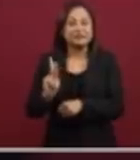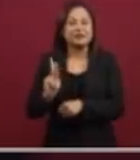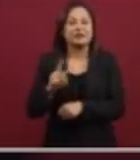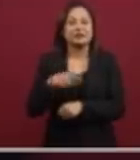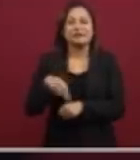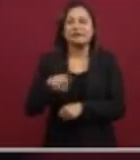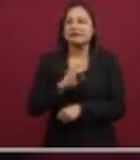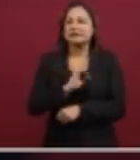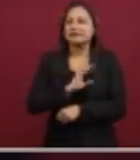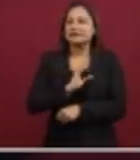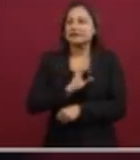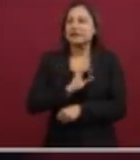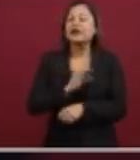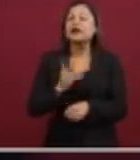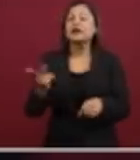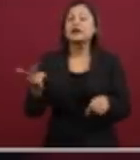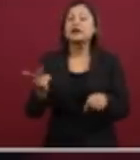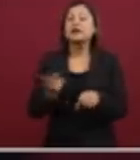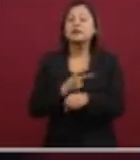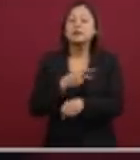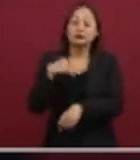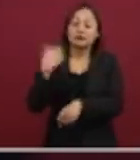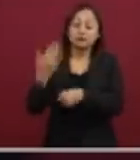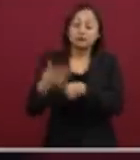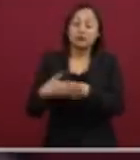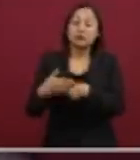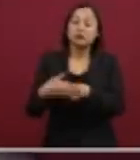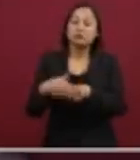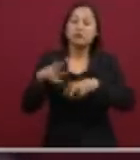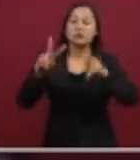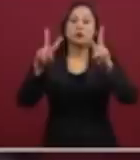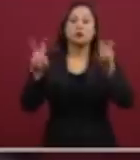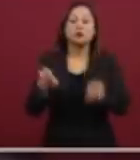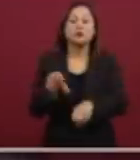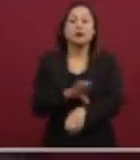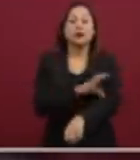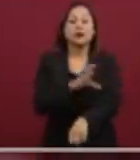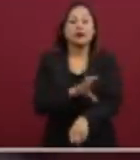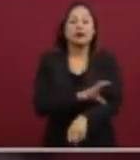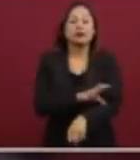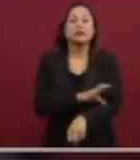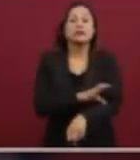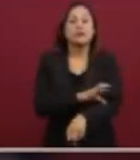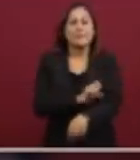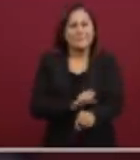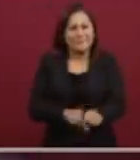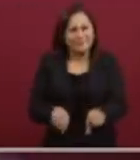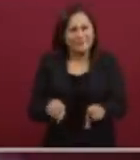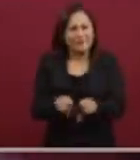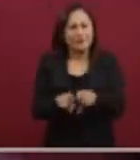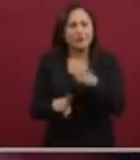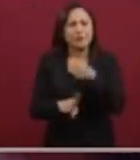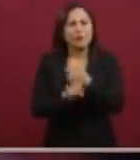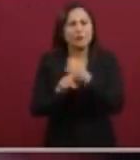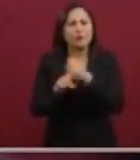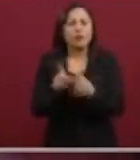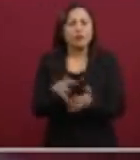inducido en el tema del sector eléctrico. Entonces, la pregunta específica de esta primera pregunta es